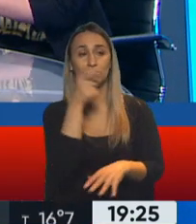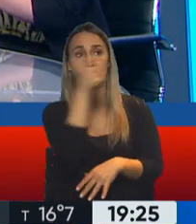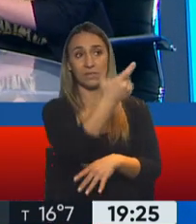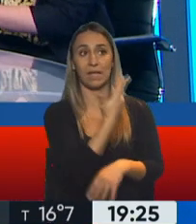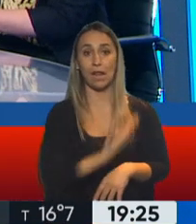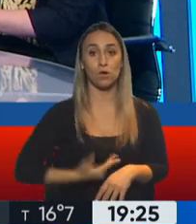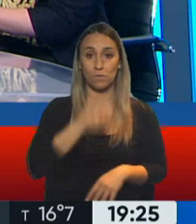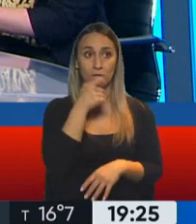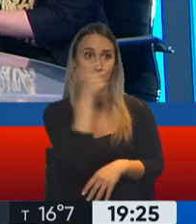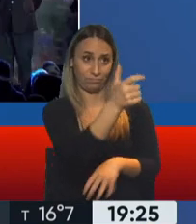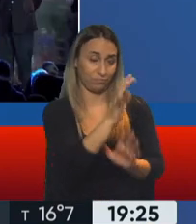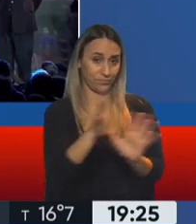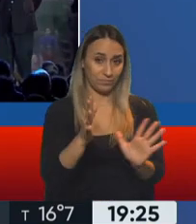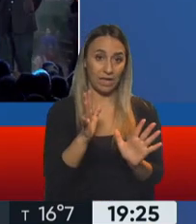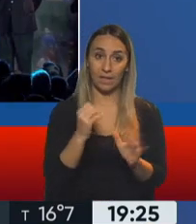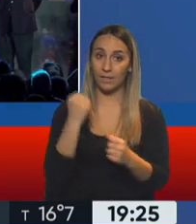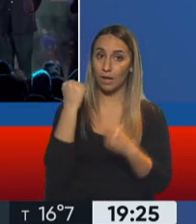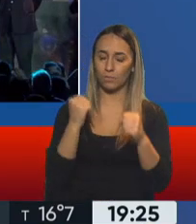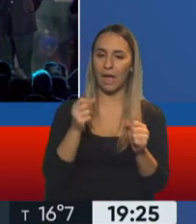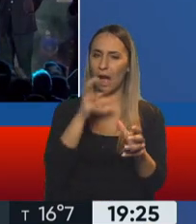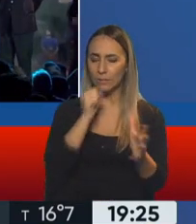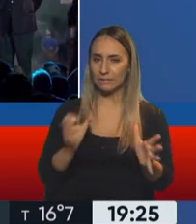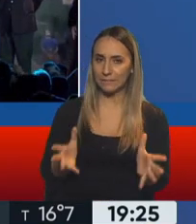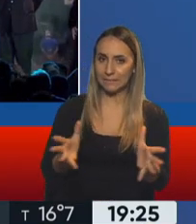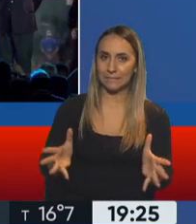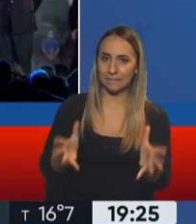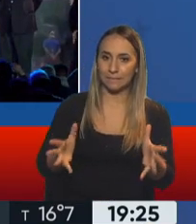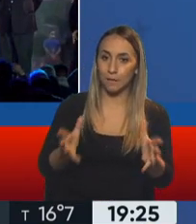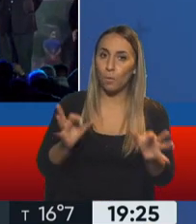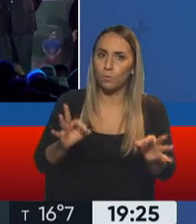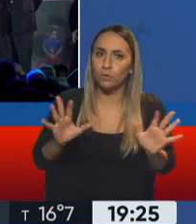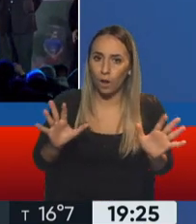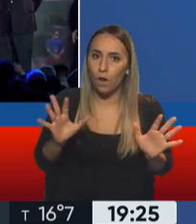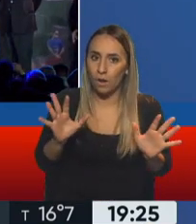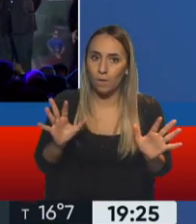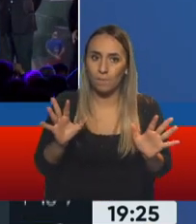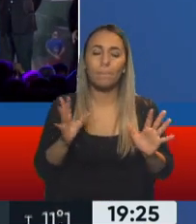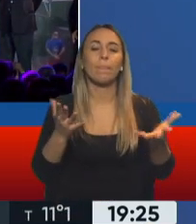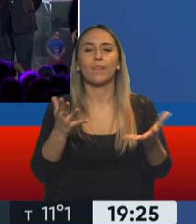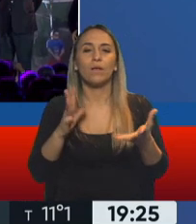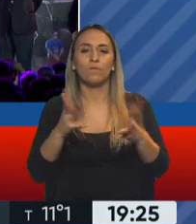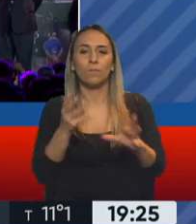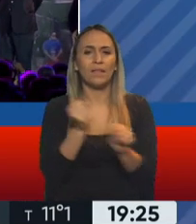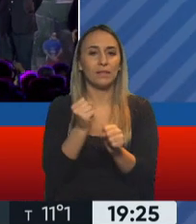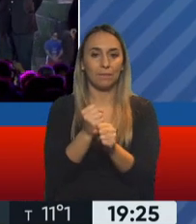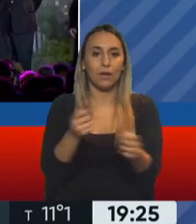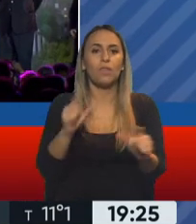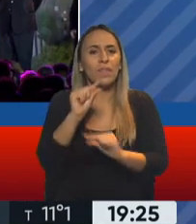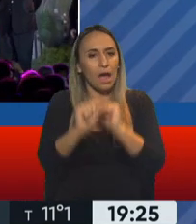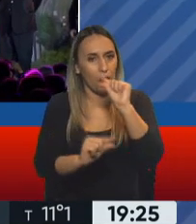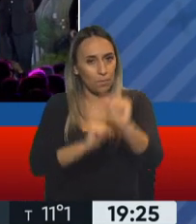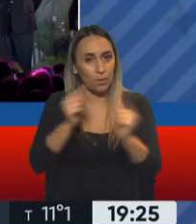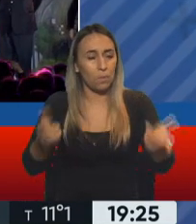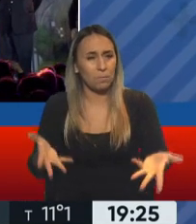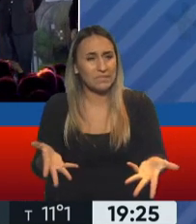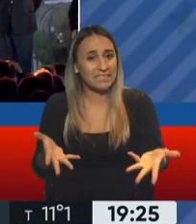llegó justo a las PASO, ¿sí? Llegó con una actividad, digamos, que de manera heterogénea viene creciendo incluso a